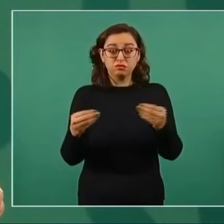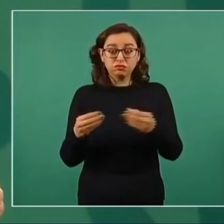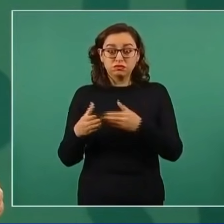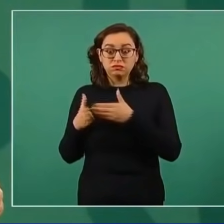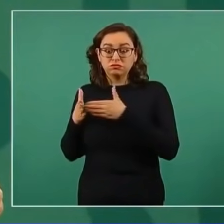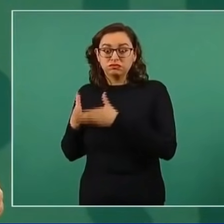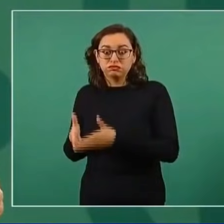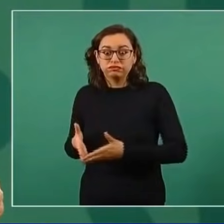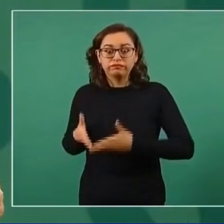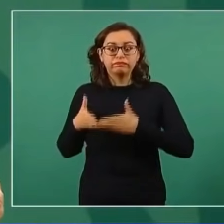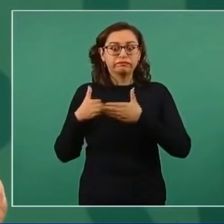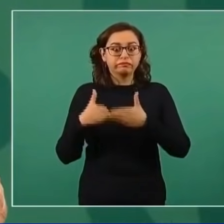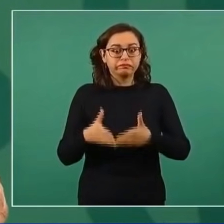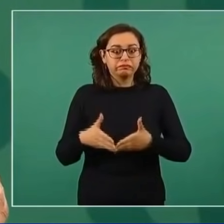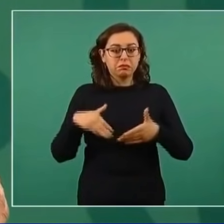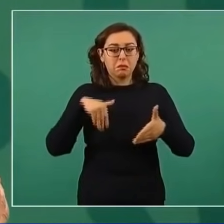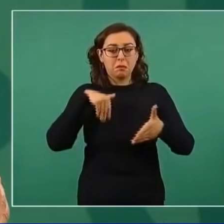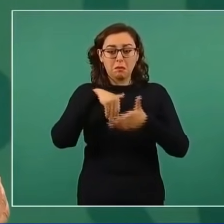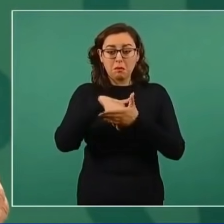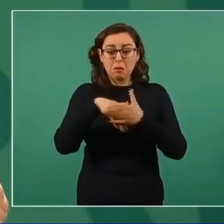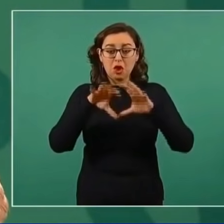pena,